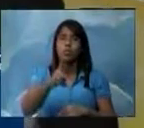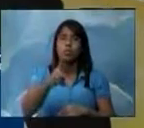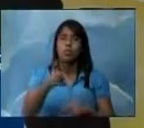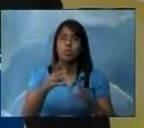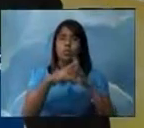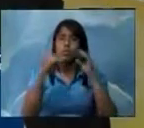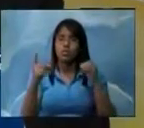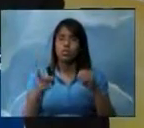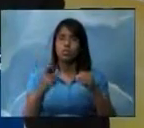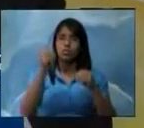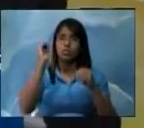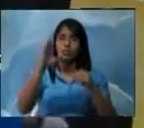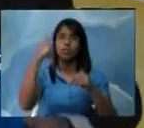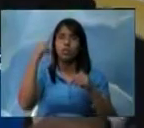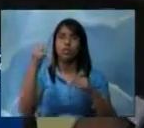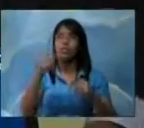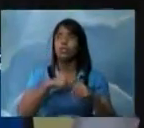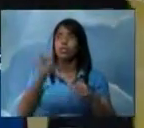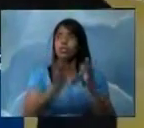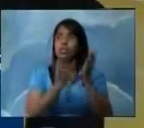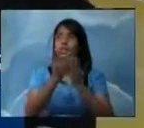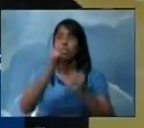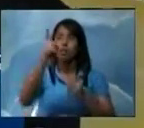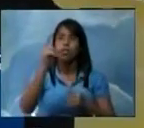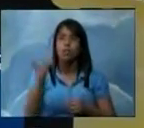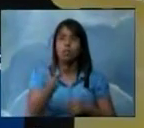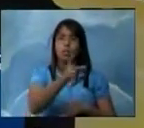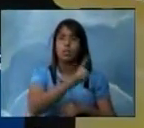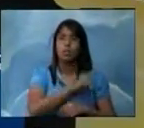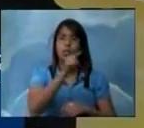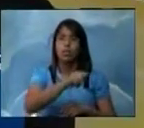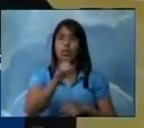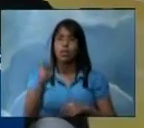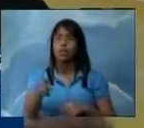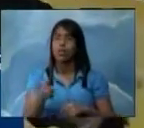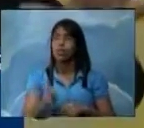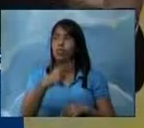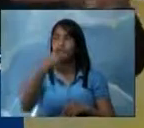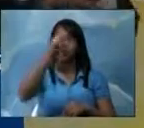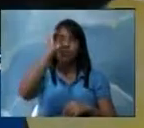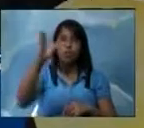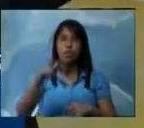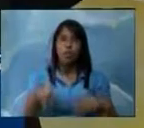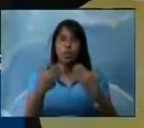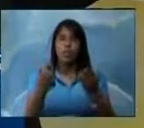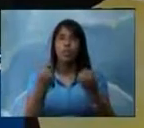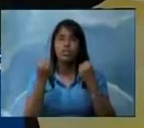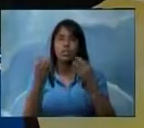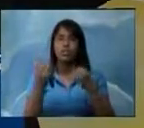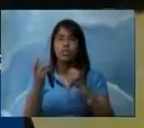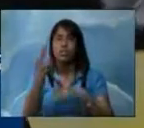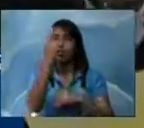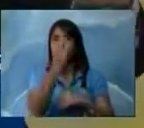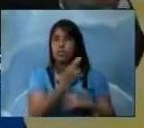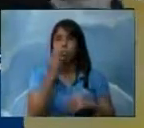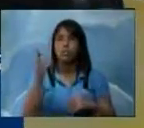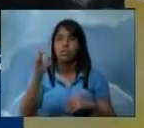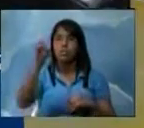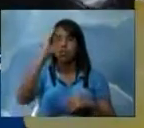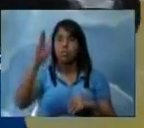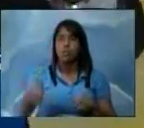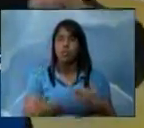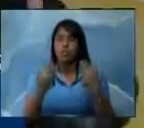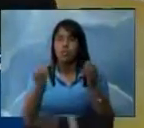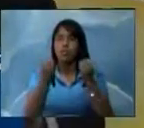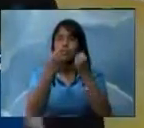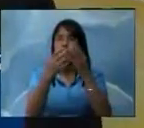pagano, hermano, un pagano, para uno servirle a una persona de ellos. Cuando Dios ha dado tantas promesas, Dios ha dado